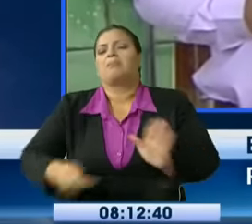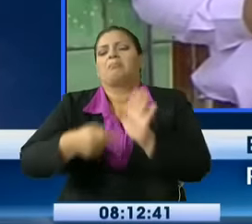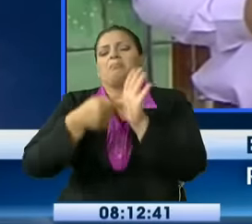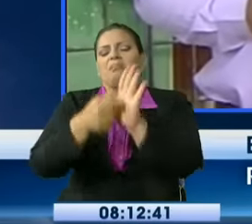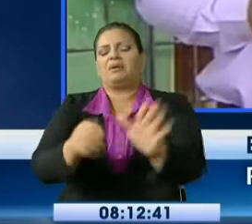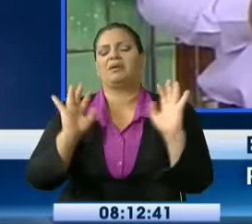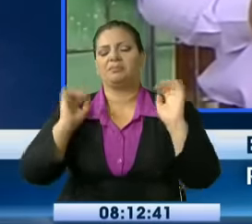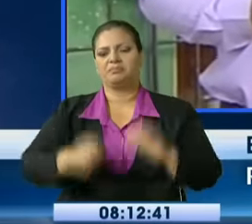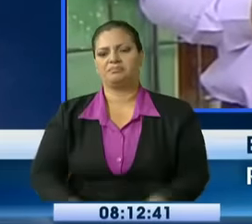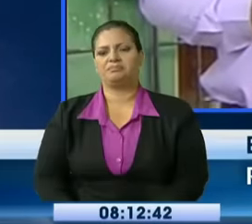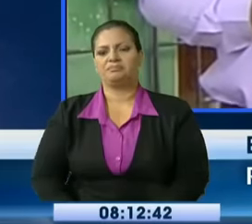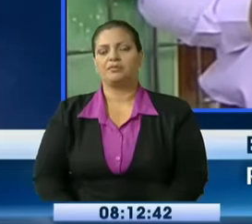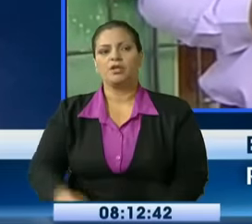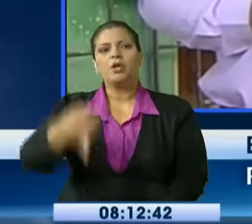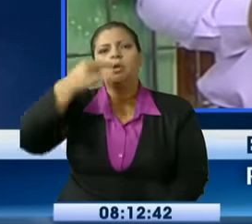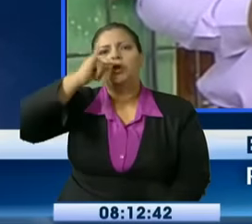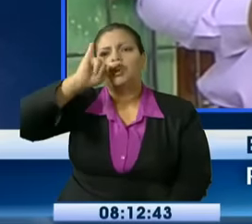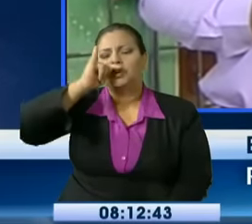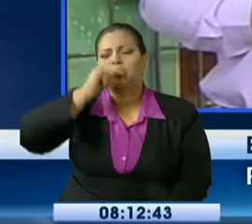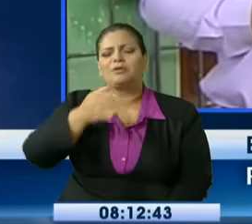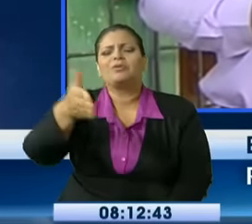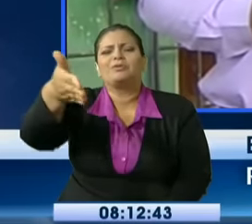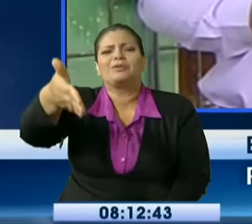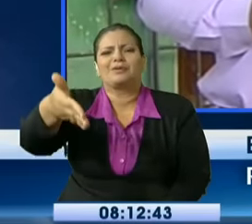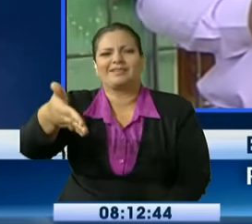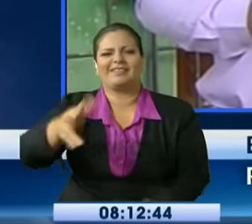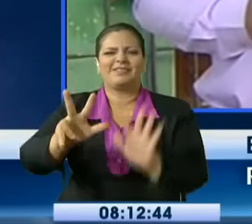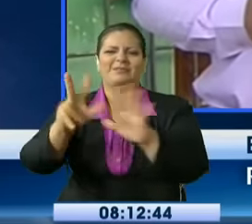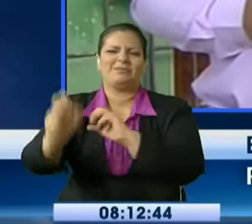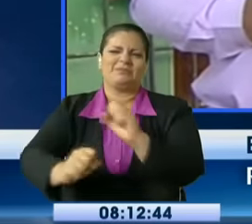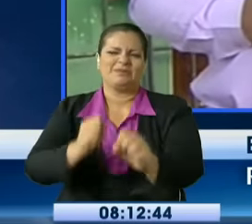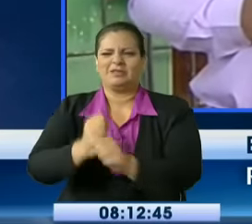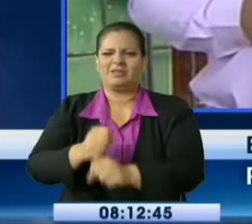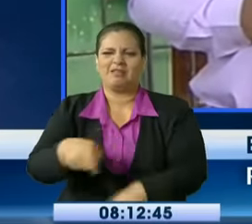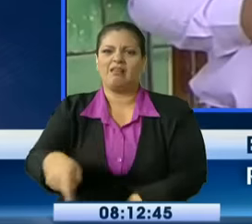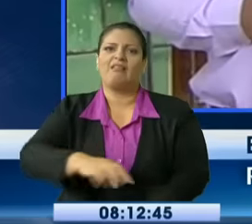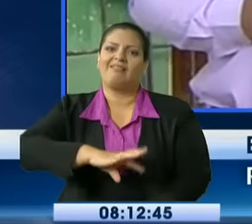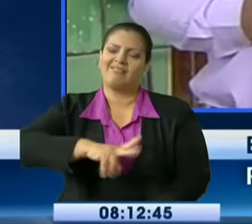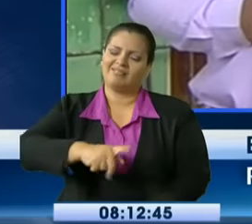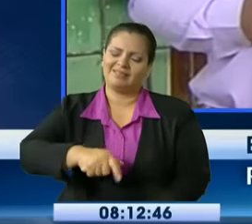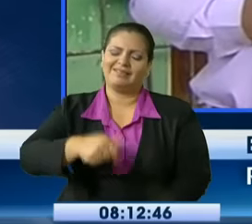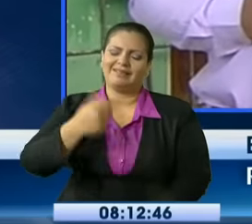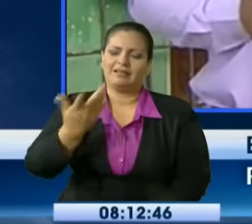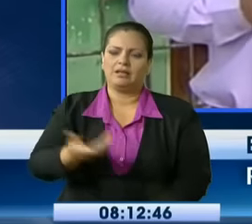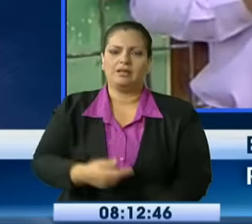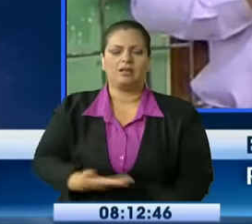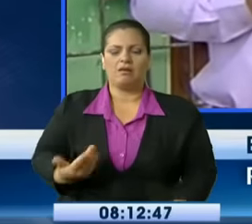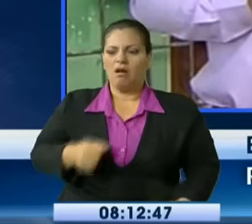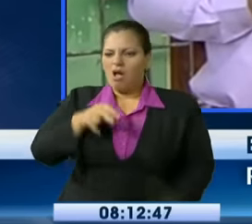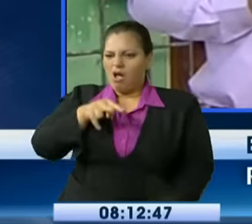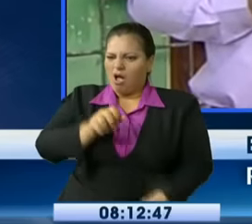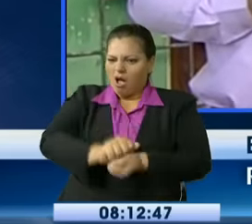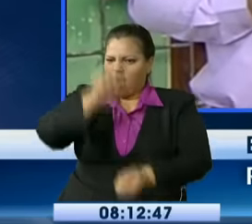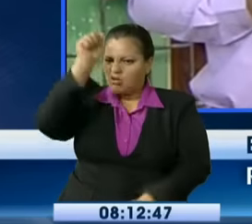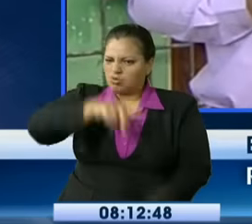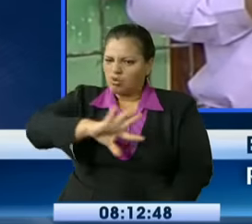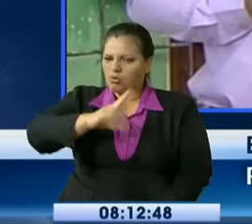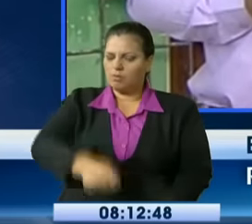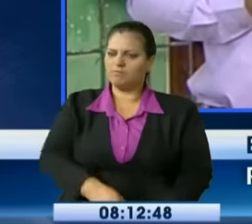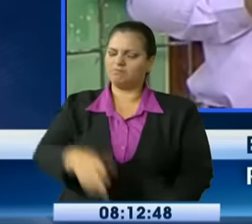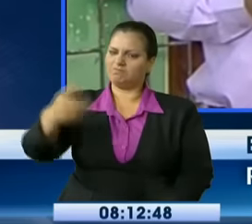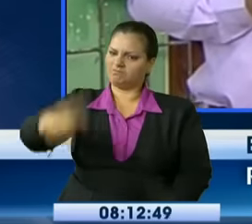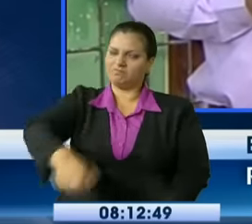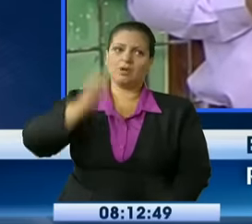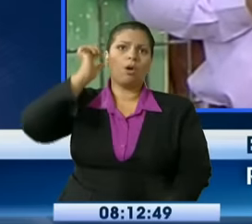Un hombre con relación a un muchacho de 8 años. Jalarle las orejas, cogerlo de las orejas, llevarlo de la madre y decirle, señora,